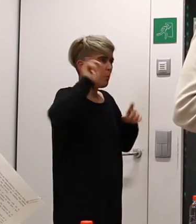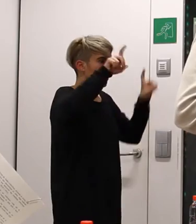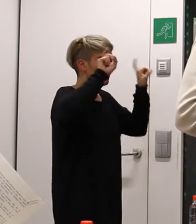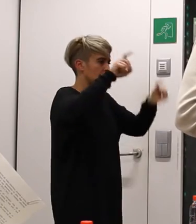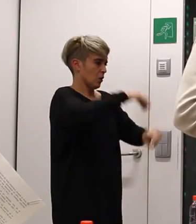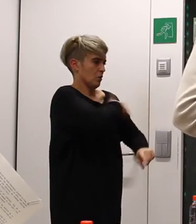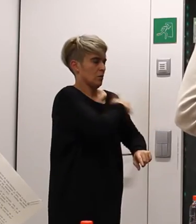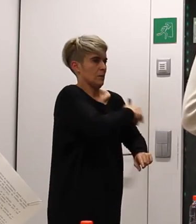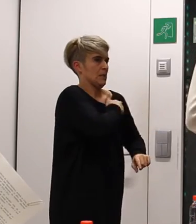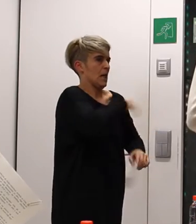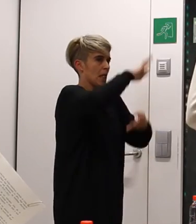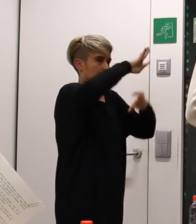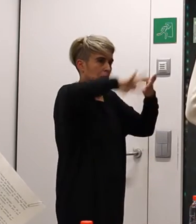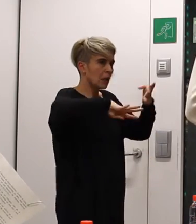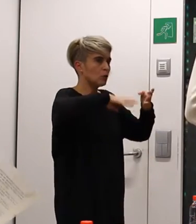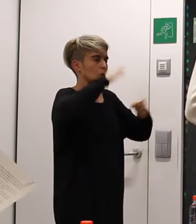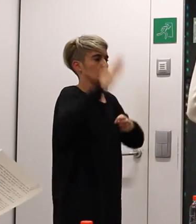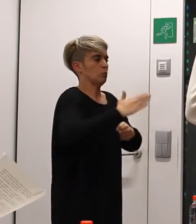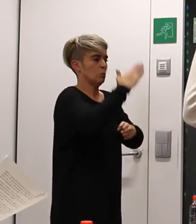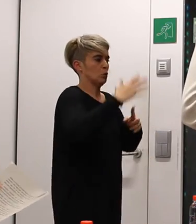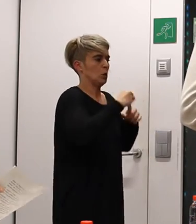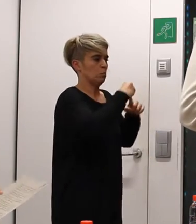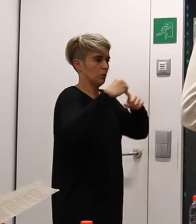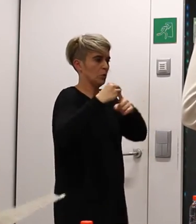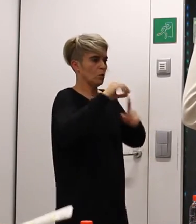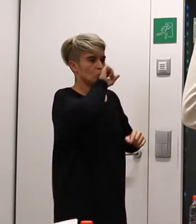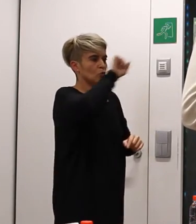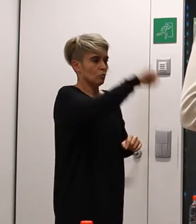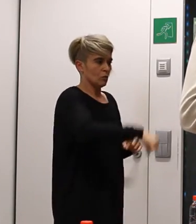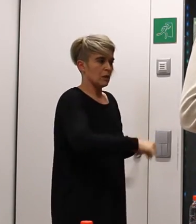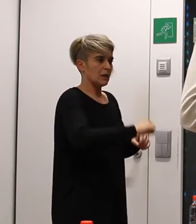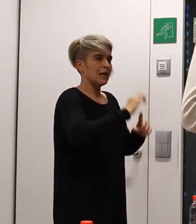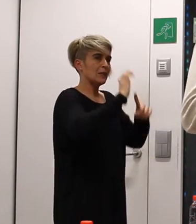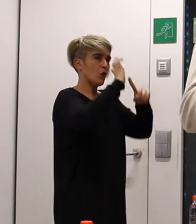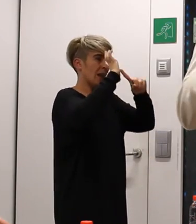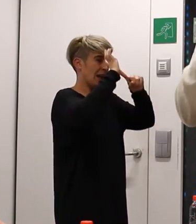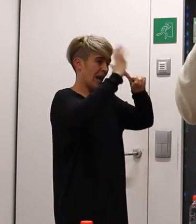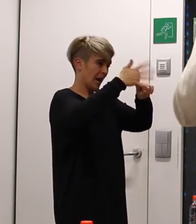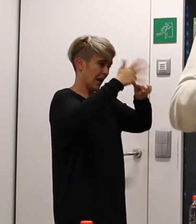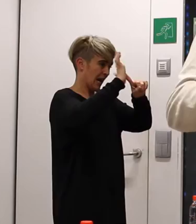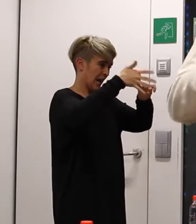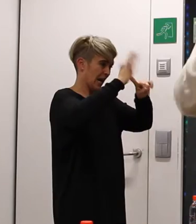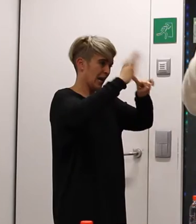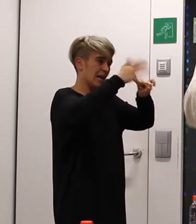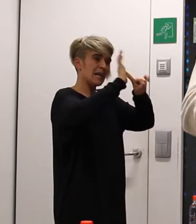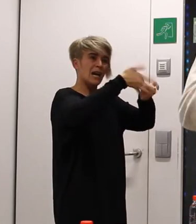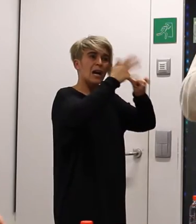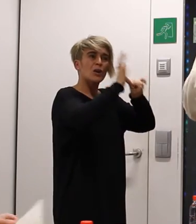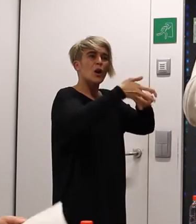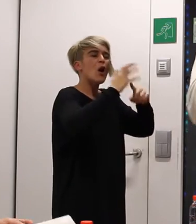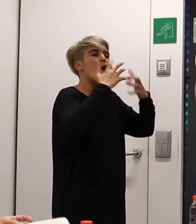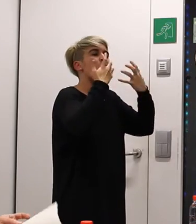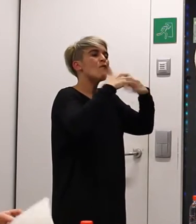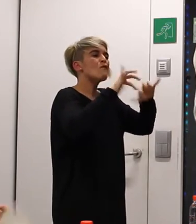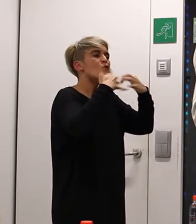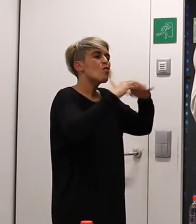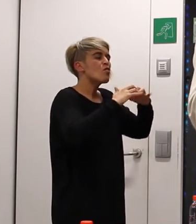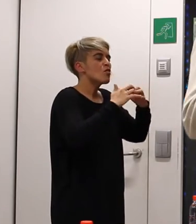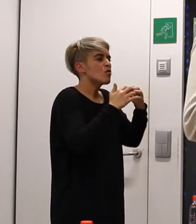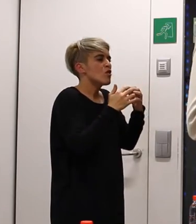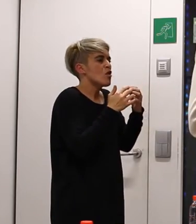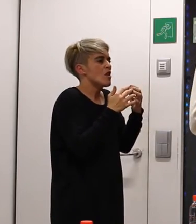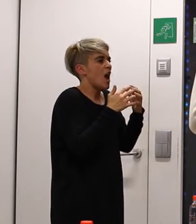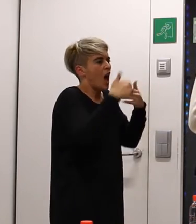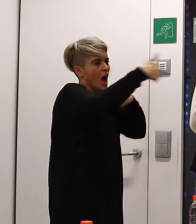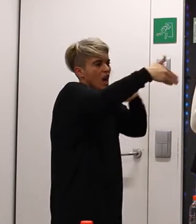y amante de la energía eólica. Una curiosidad es que este generador funciona sin mecanismos de multiplicación, sin